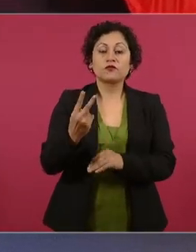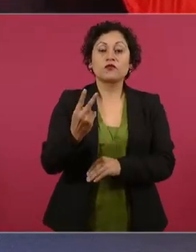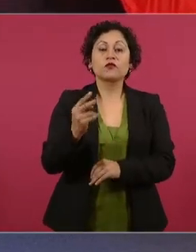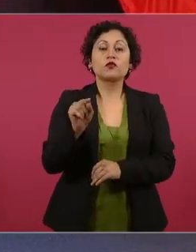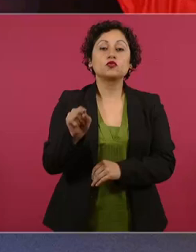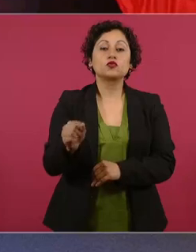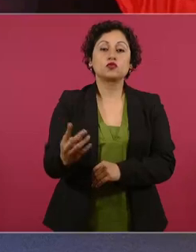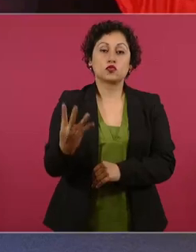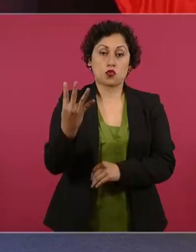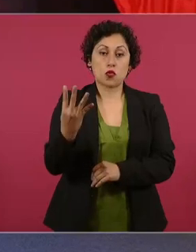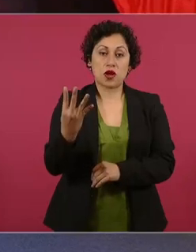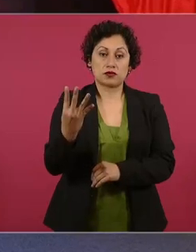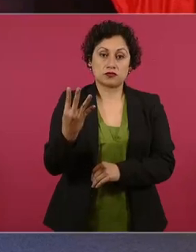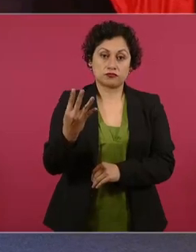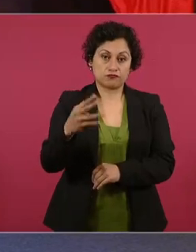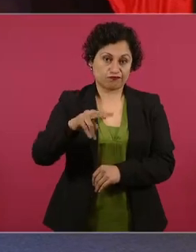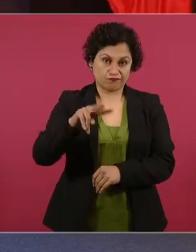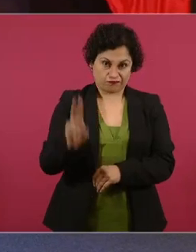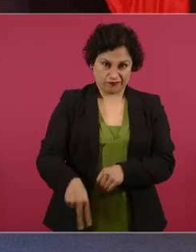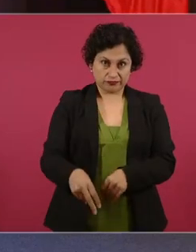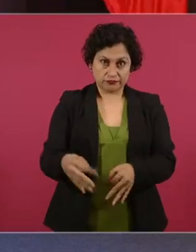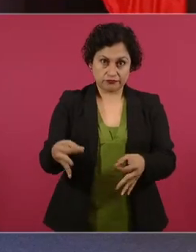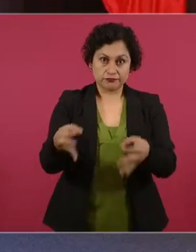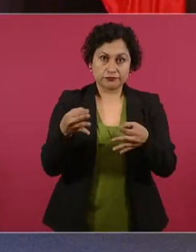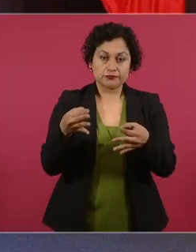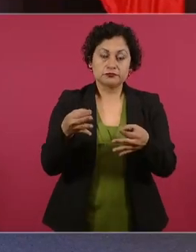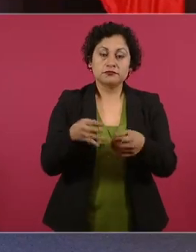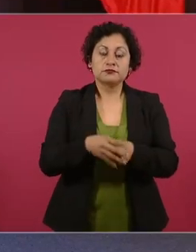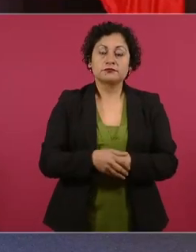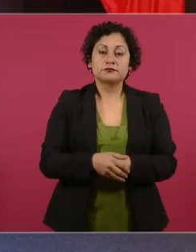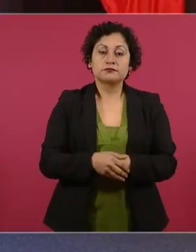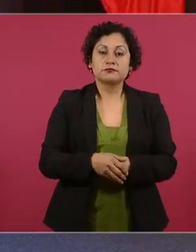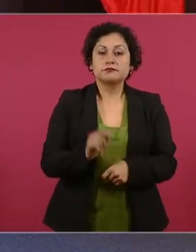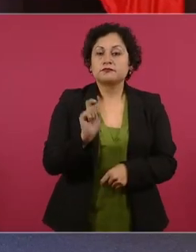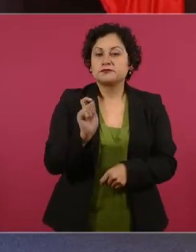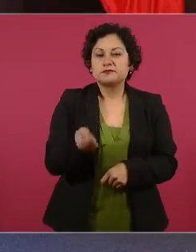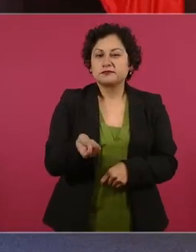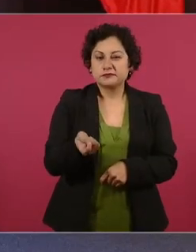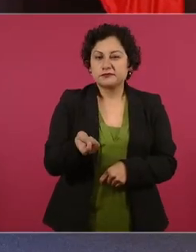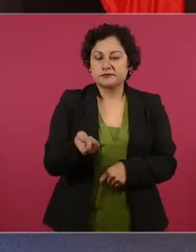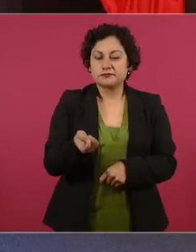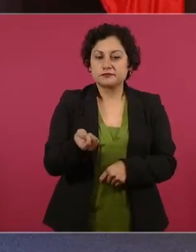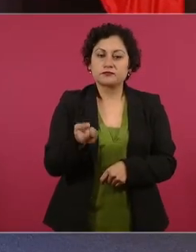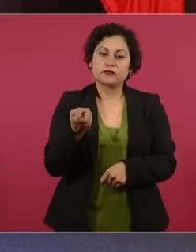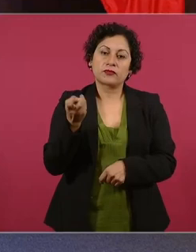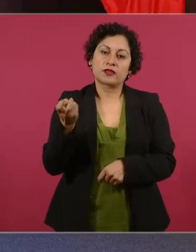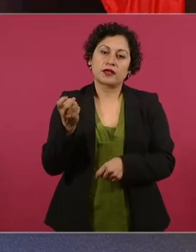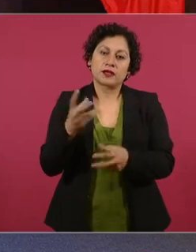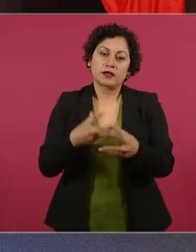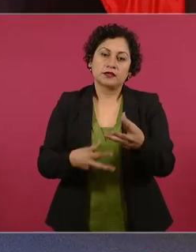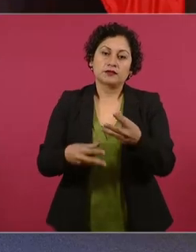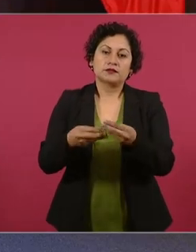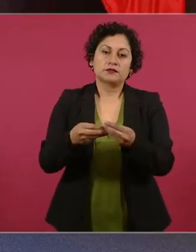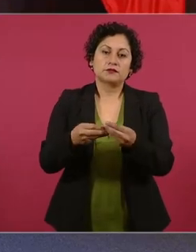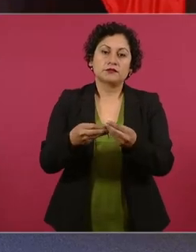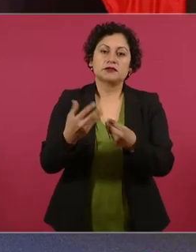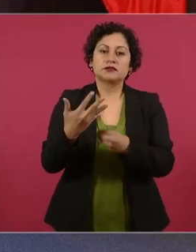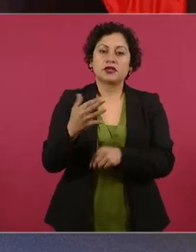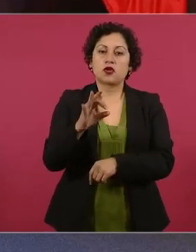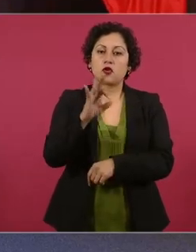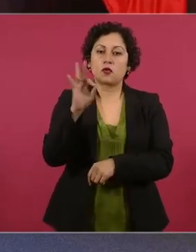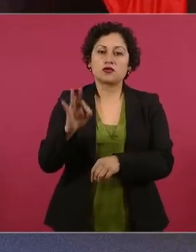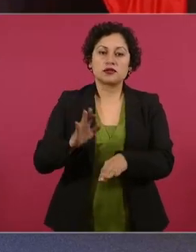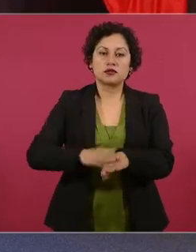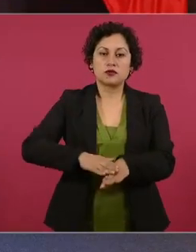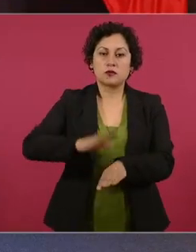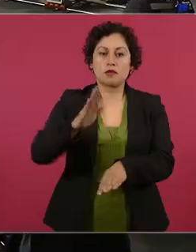2.4 en términos reales. Es decir, aquí hay que agregarle casi 5% de